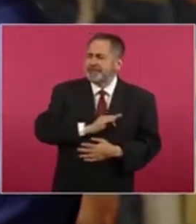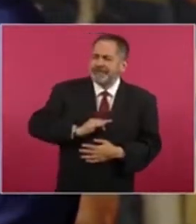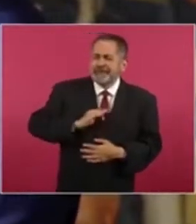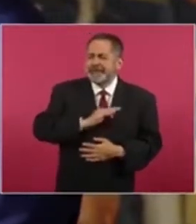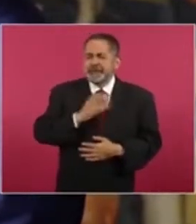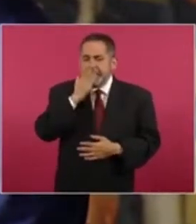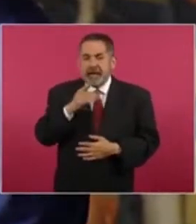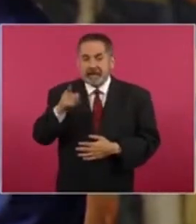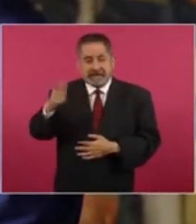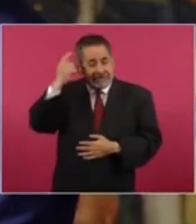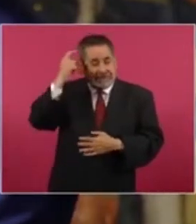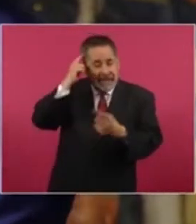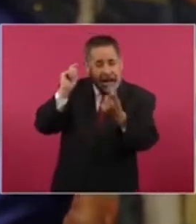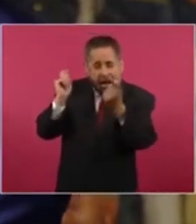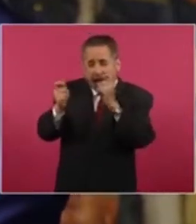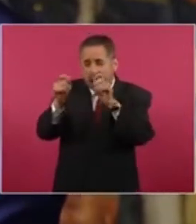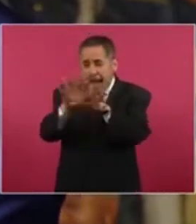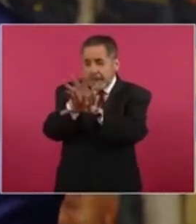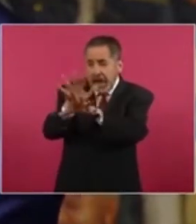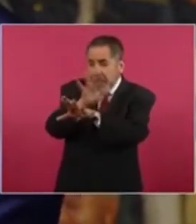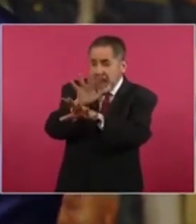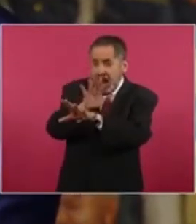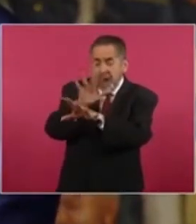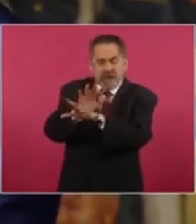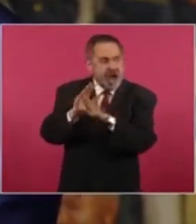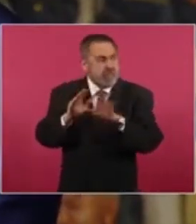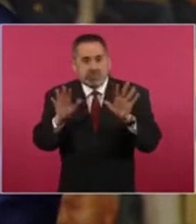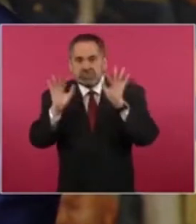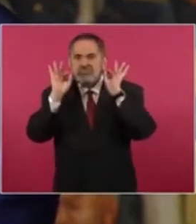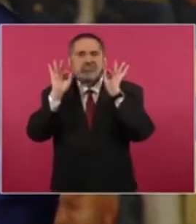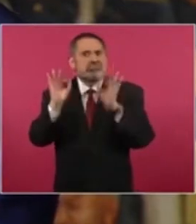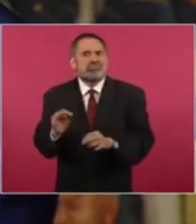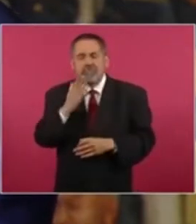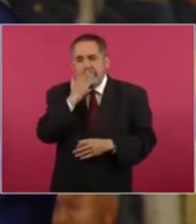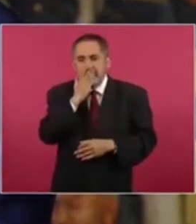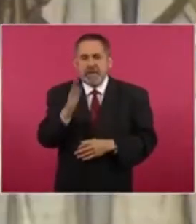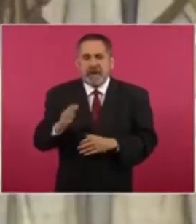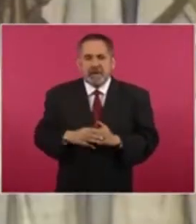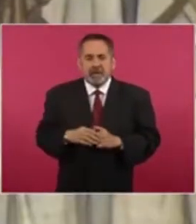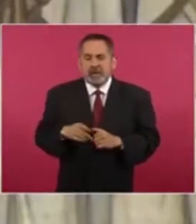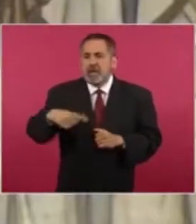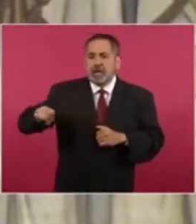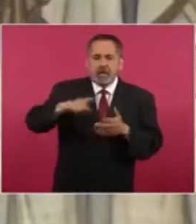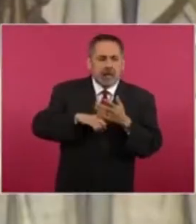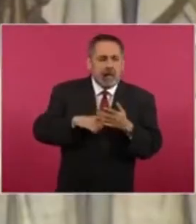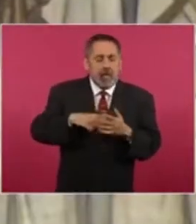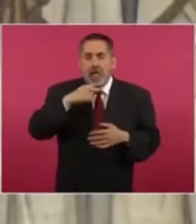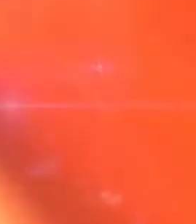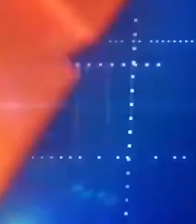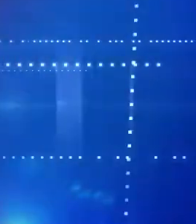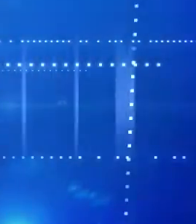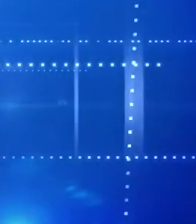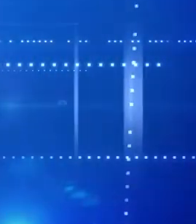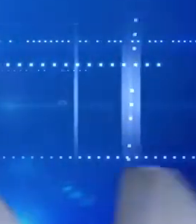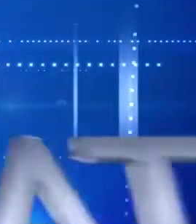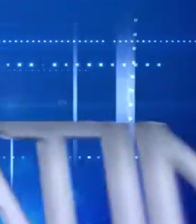la revolución de las conciencias ha reducido al mínimo el analfabetismo político.